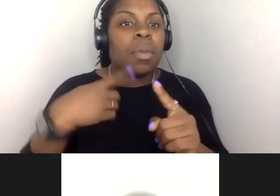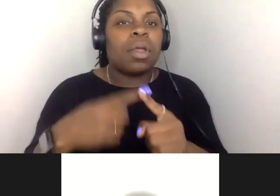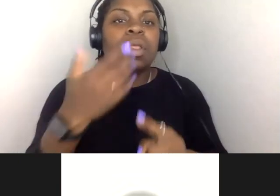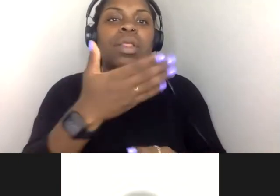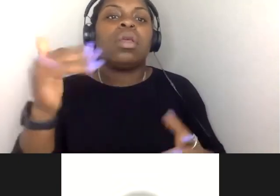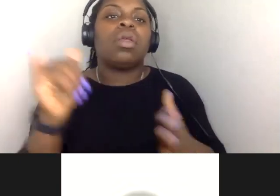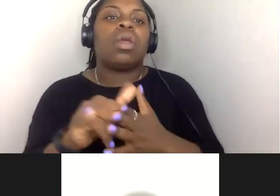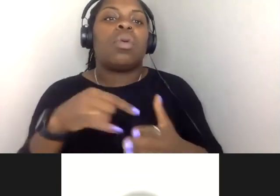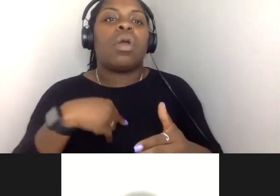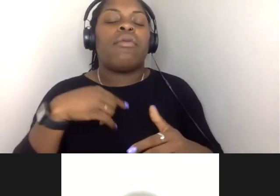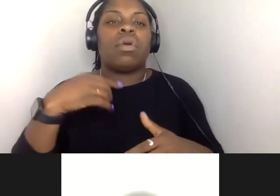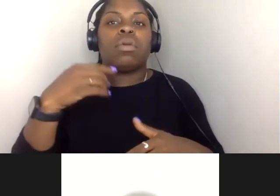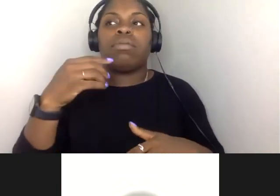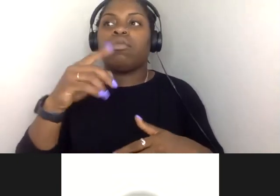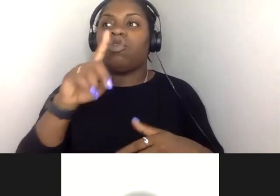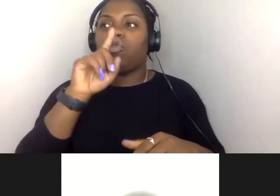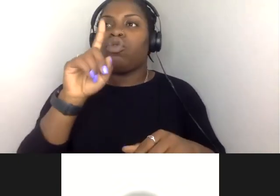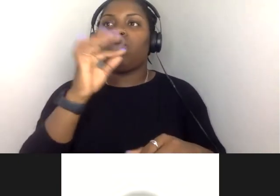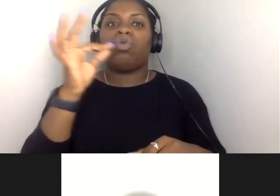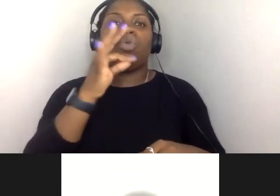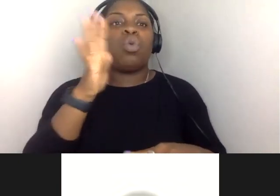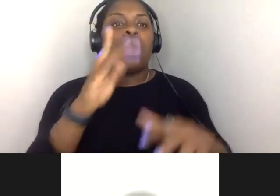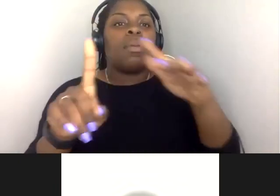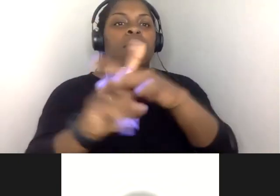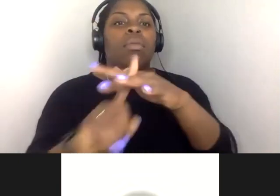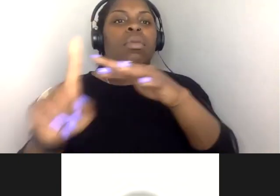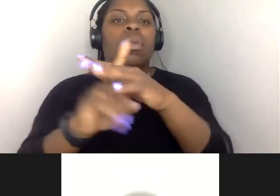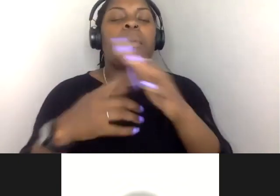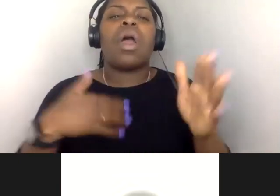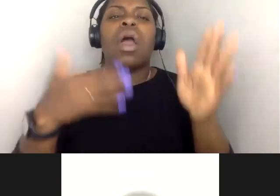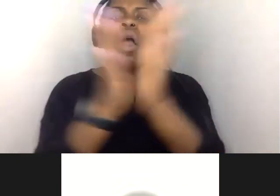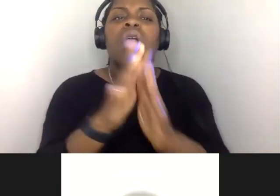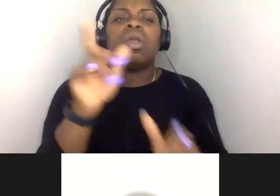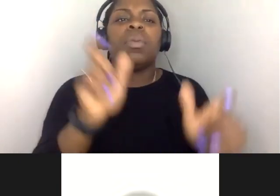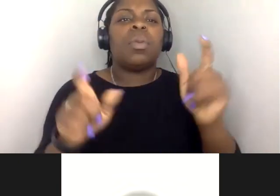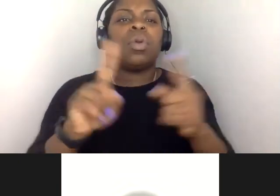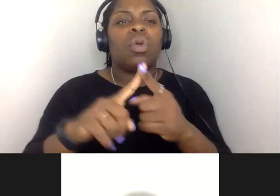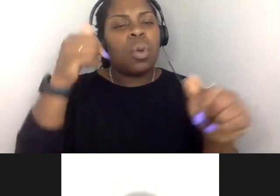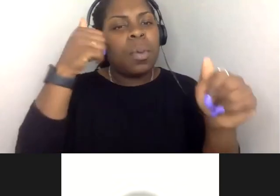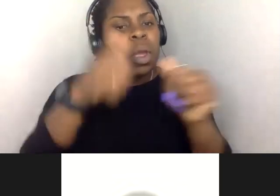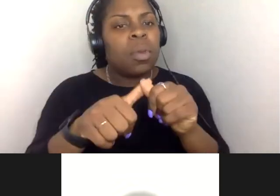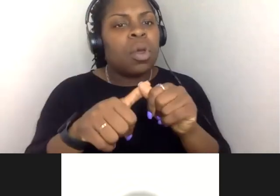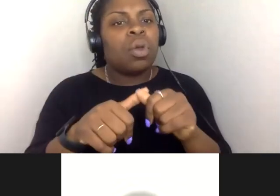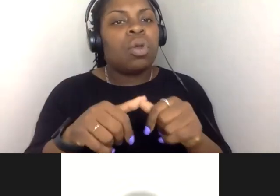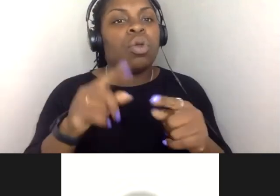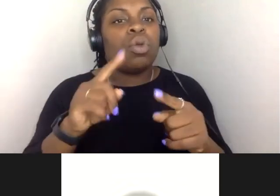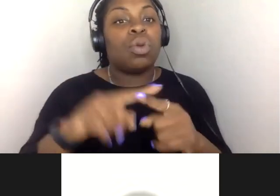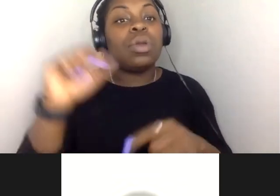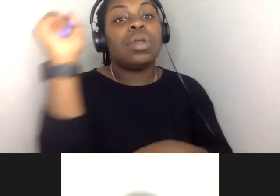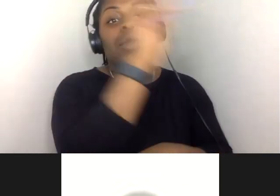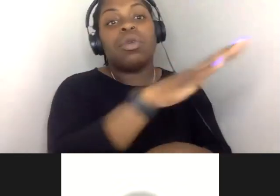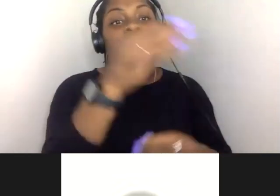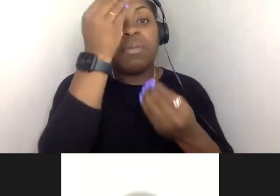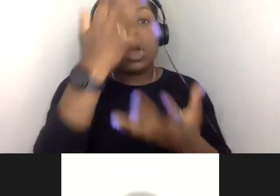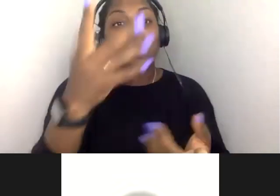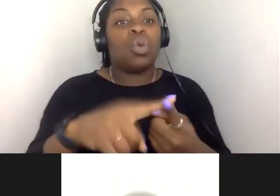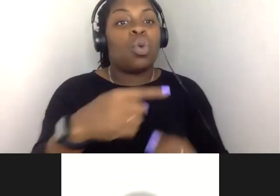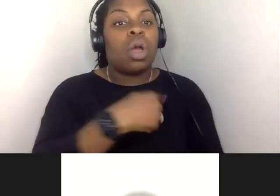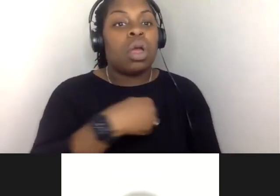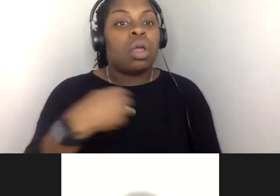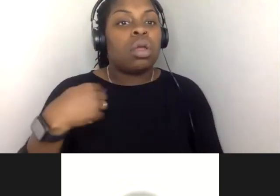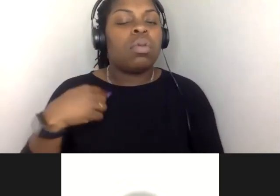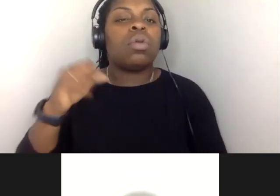si podían hablar sobre las cosas que vienen por ahí. Le estoy preguntando a la gente que se recuerde enviarnos